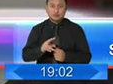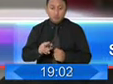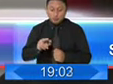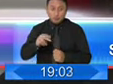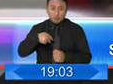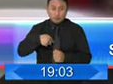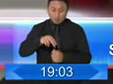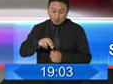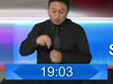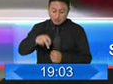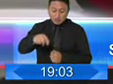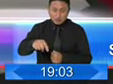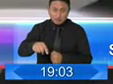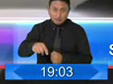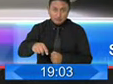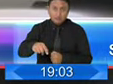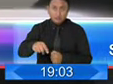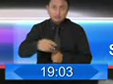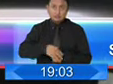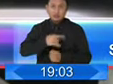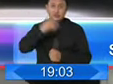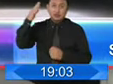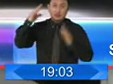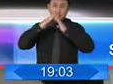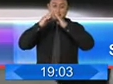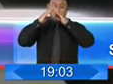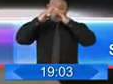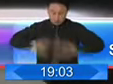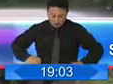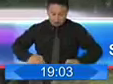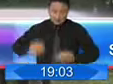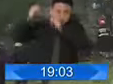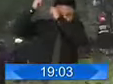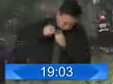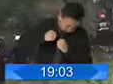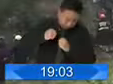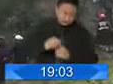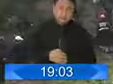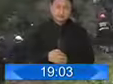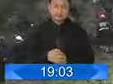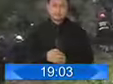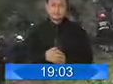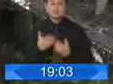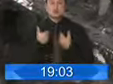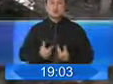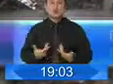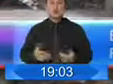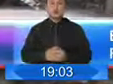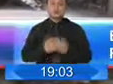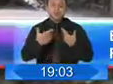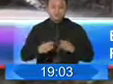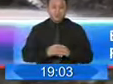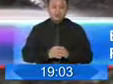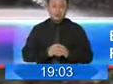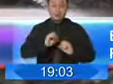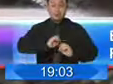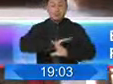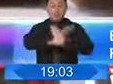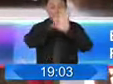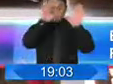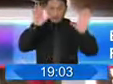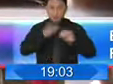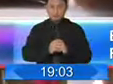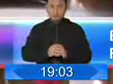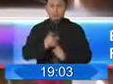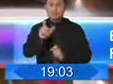lo que estaba sentando y merendando, cuando me cayó la casa encima. Los cuerpos habrían sido rescatados en horas de la madrugada.